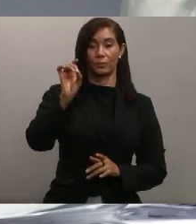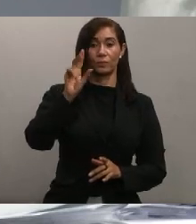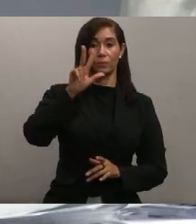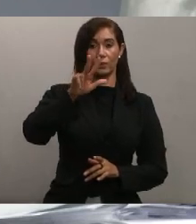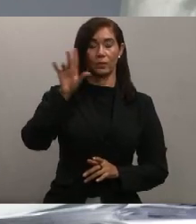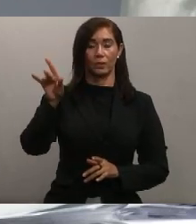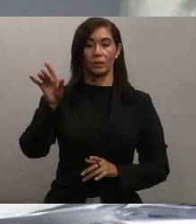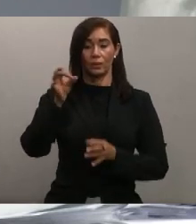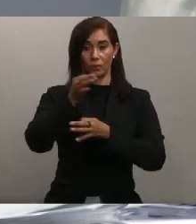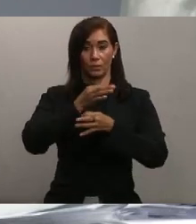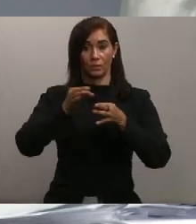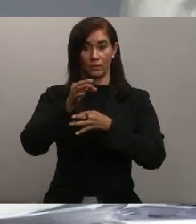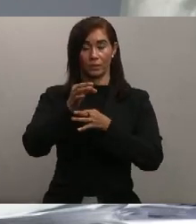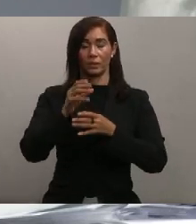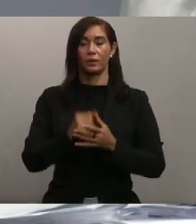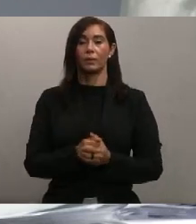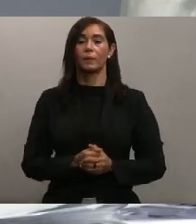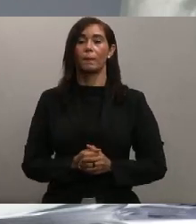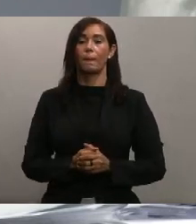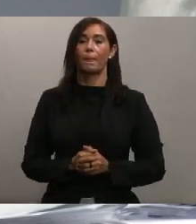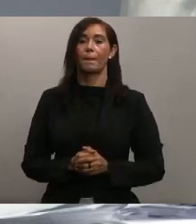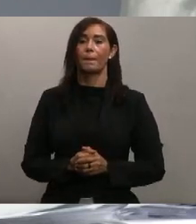8.32% San Francisco de Macorís,